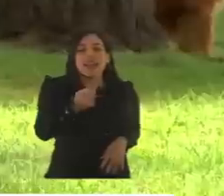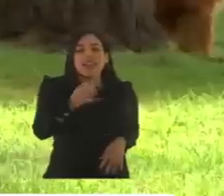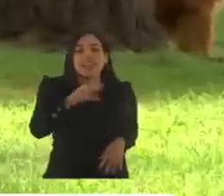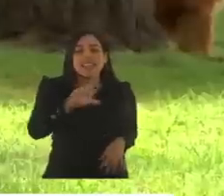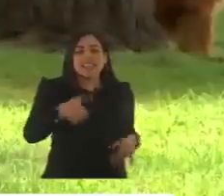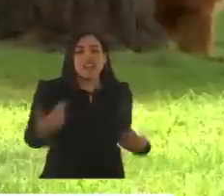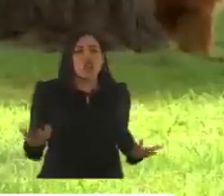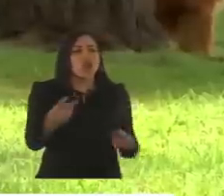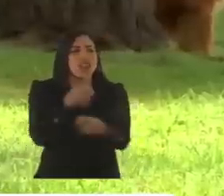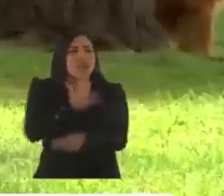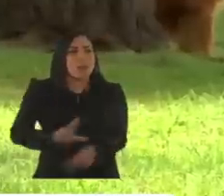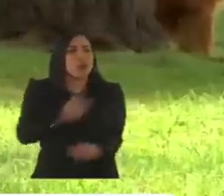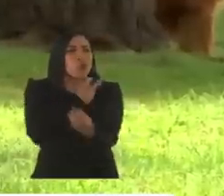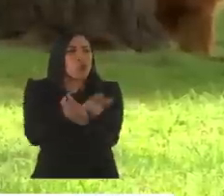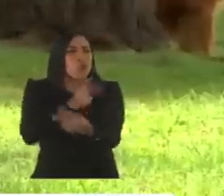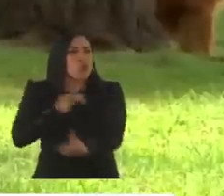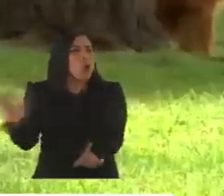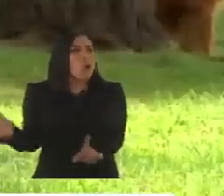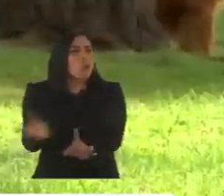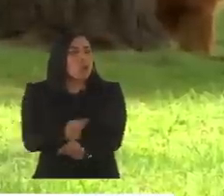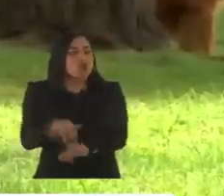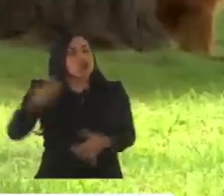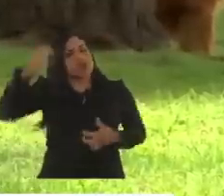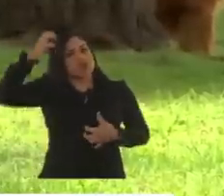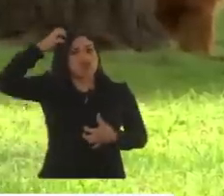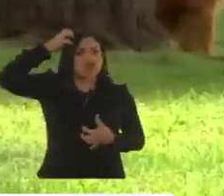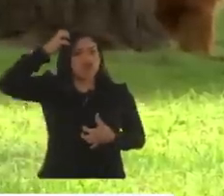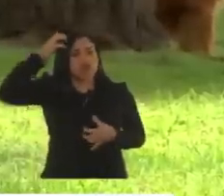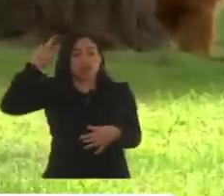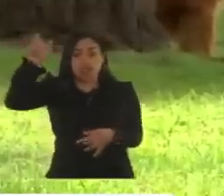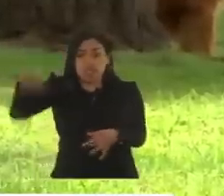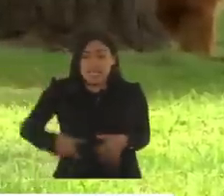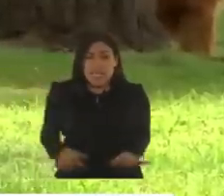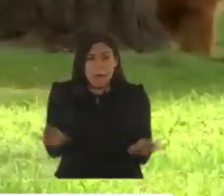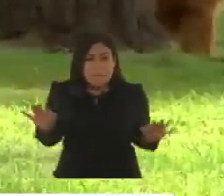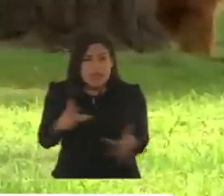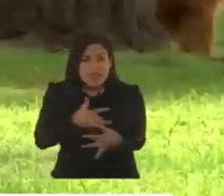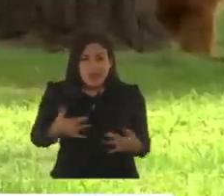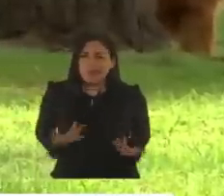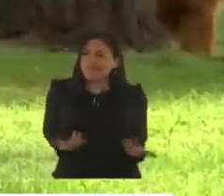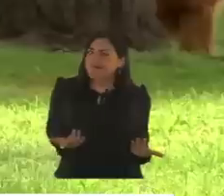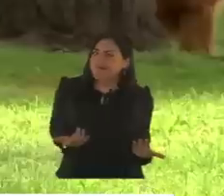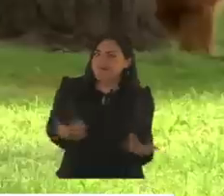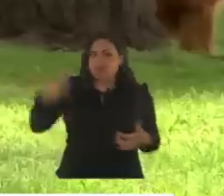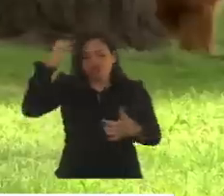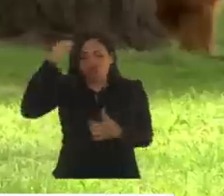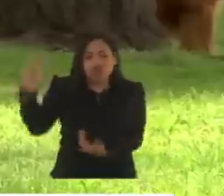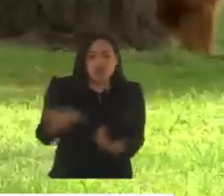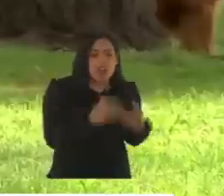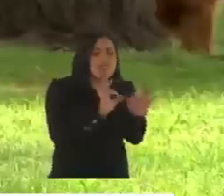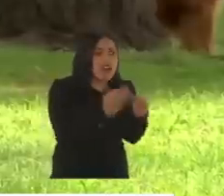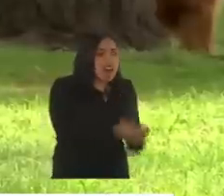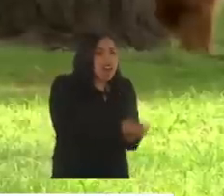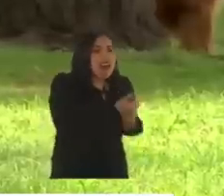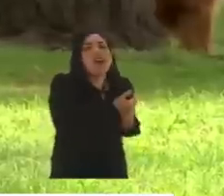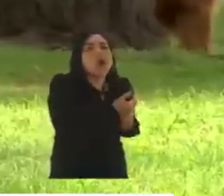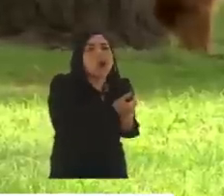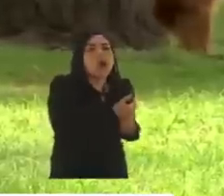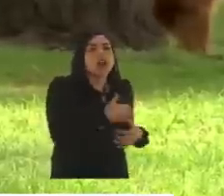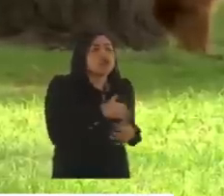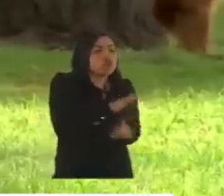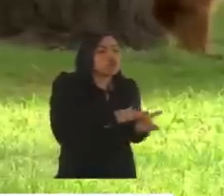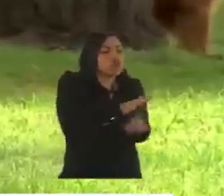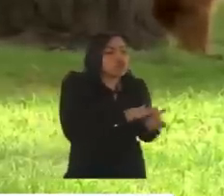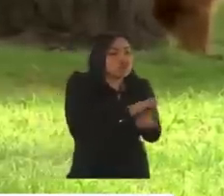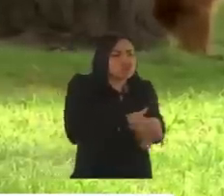el Huila, donde fue encontrado un mono que no estaba en muy buenas condiciones porque lo tenía una familia como una mascota.